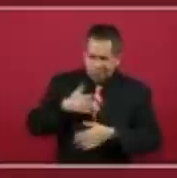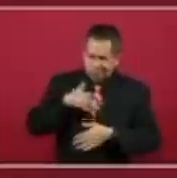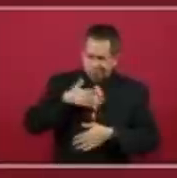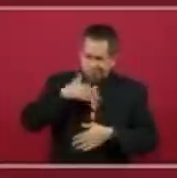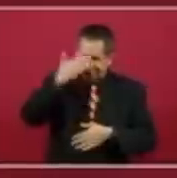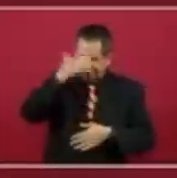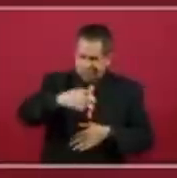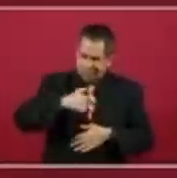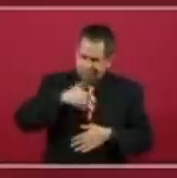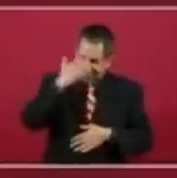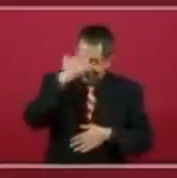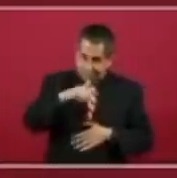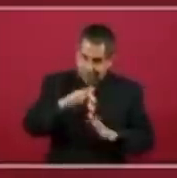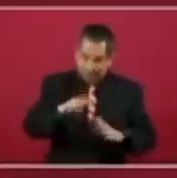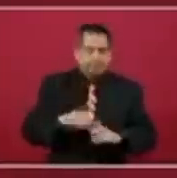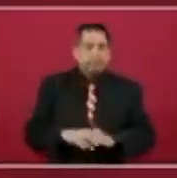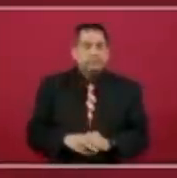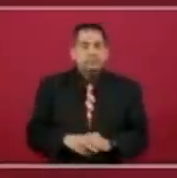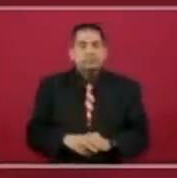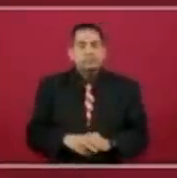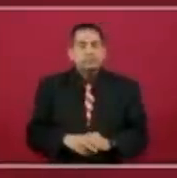Entonces,